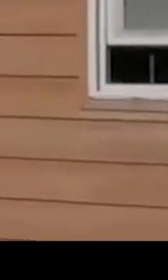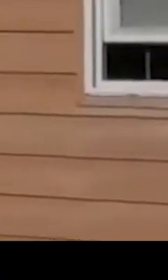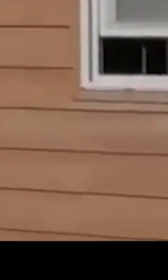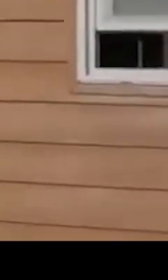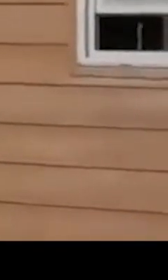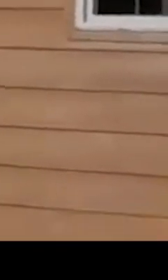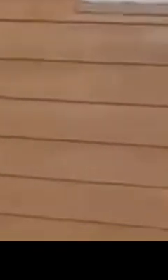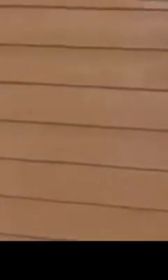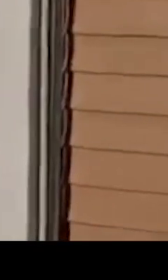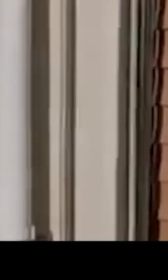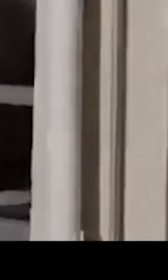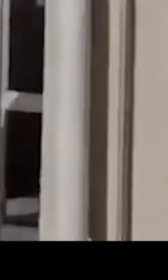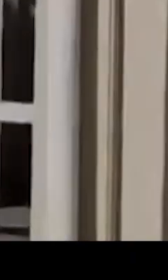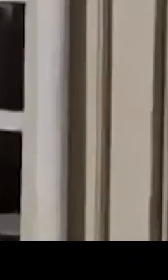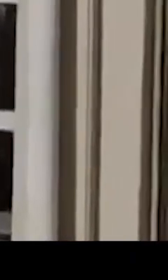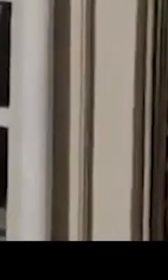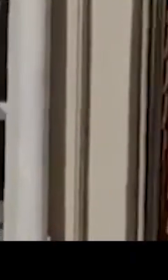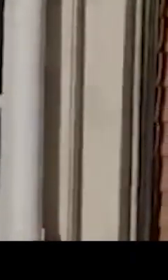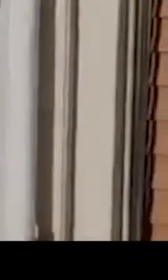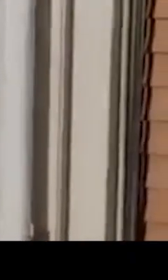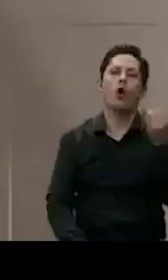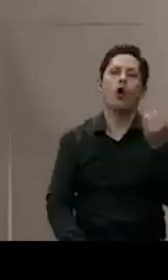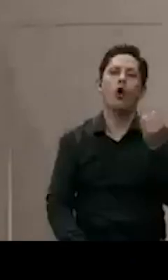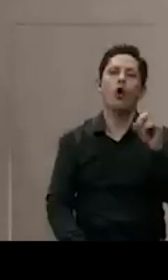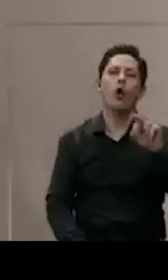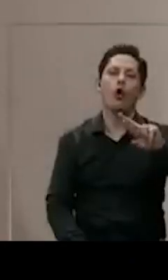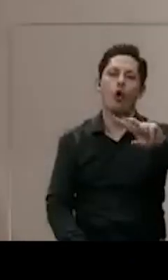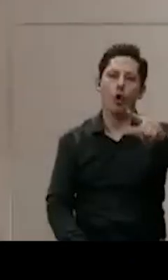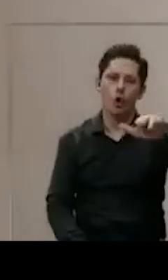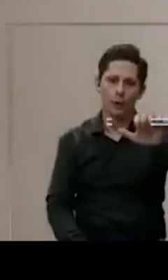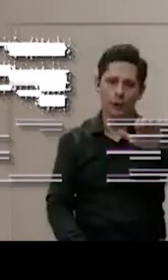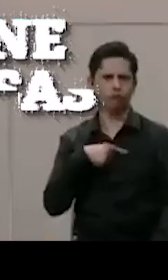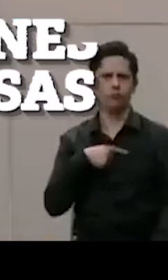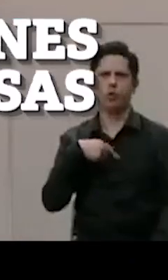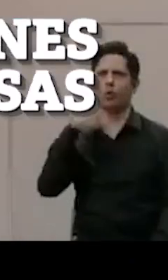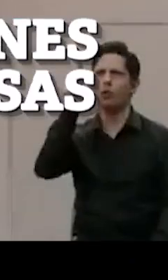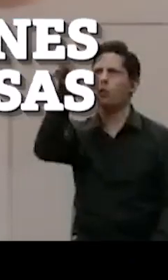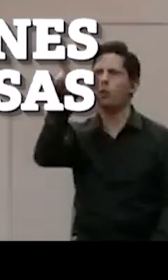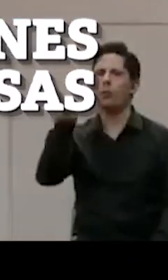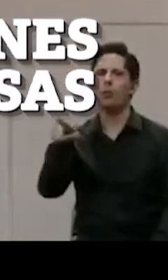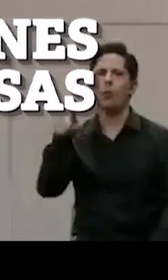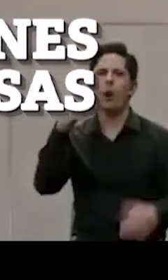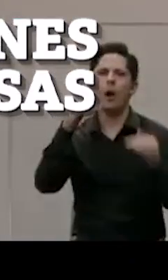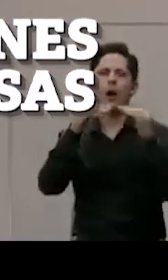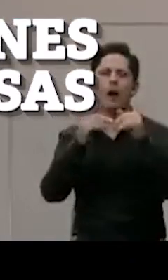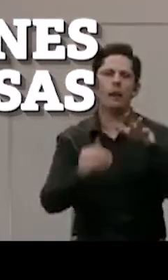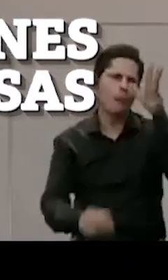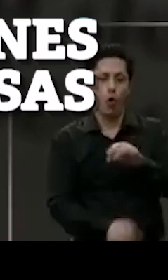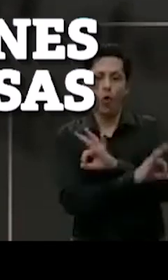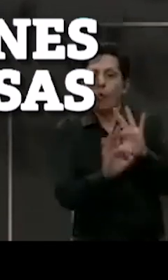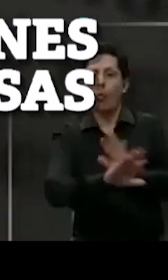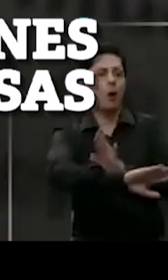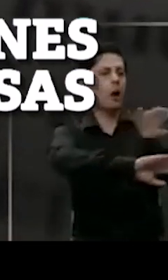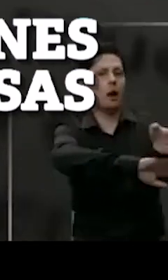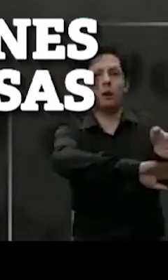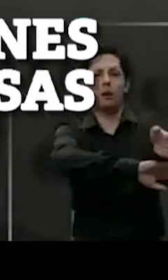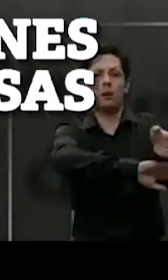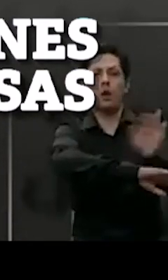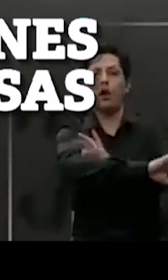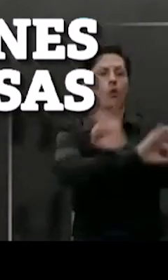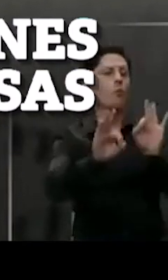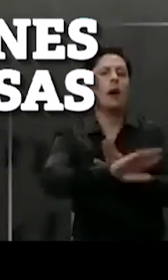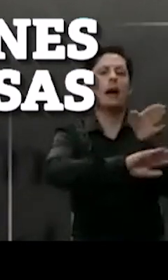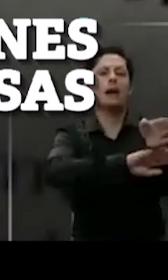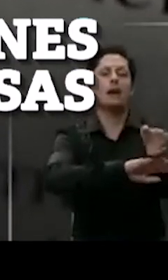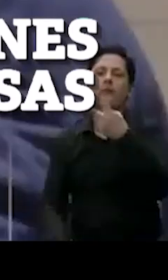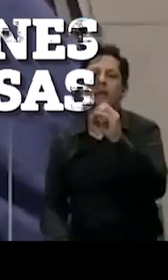defraudó a Fonasa por casi 5.000 millones de pesos, cobrando bonos por prestaciones médicas falsas. Además, según un informe de la